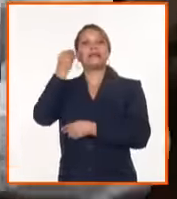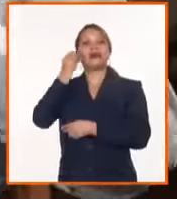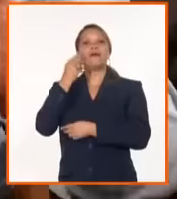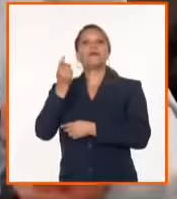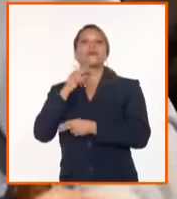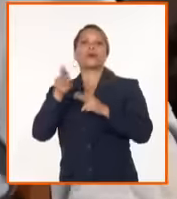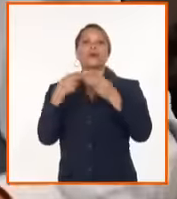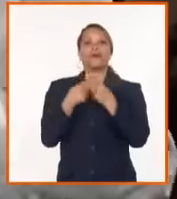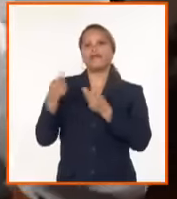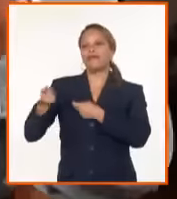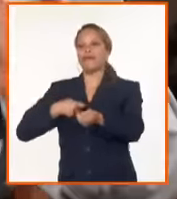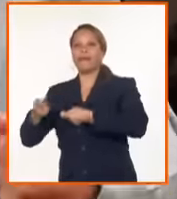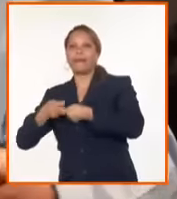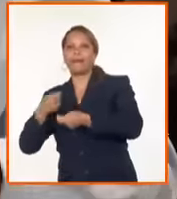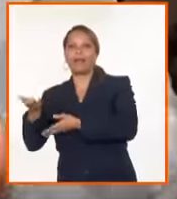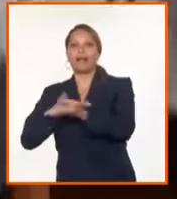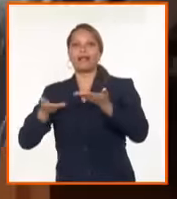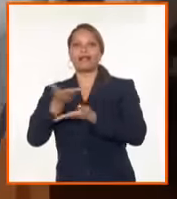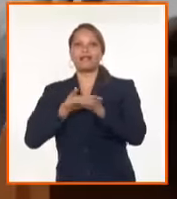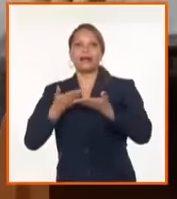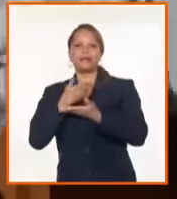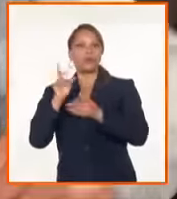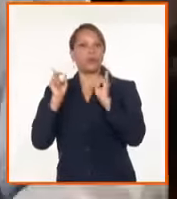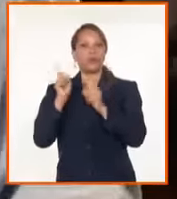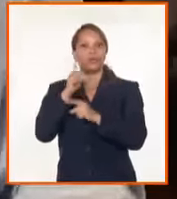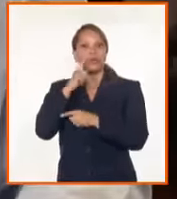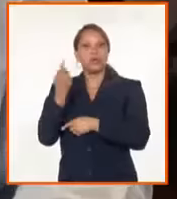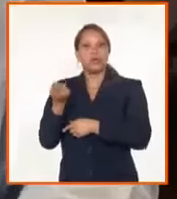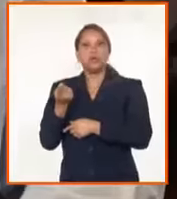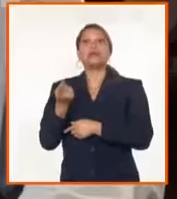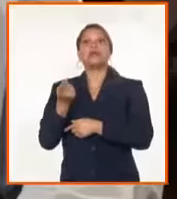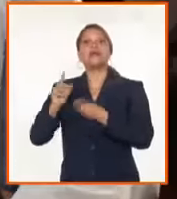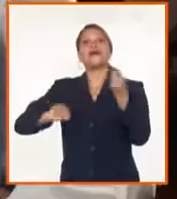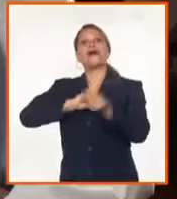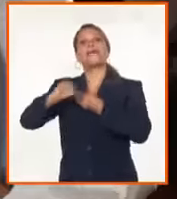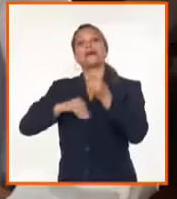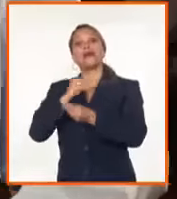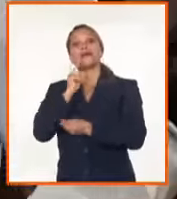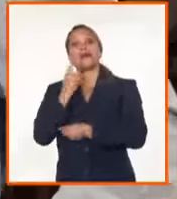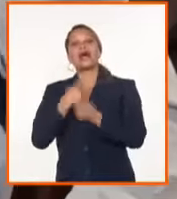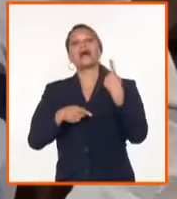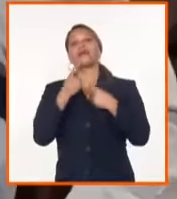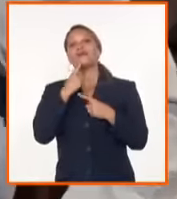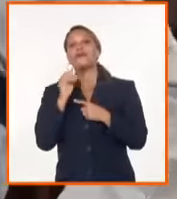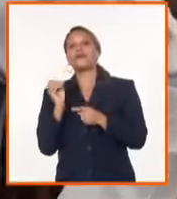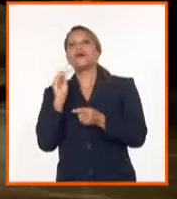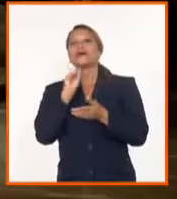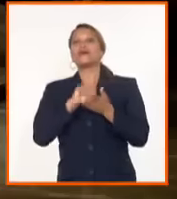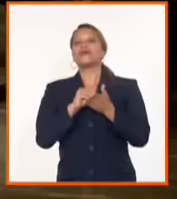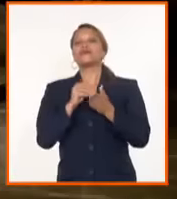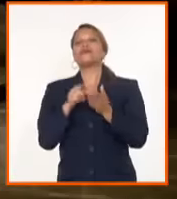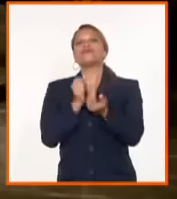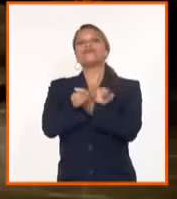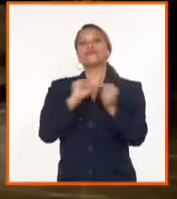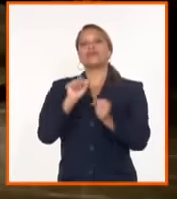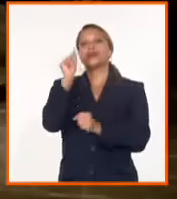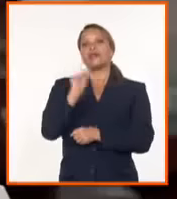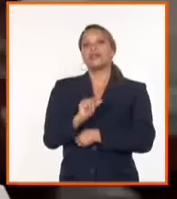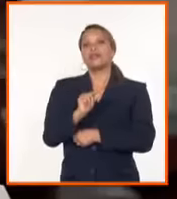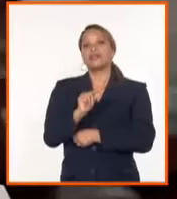comercial, un evento de intercambio no político a Estados Unidos, y lo politizaron. Y algunos de ellos les pusieron un terrorista en una